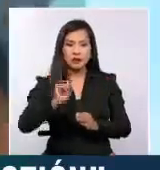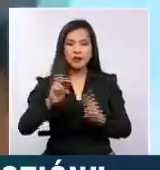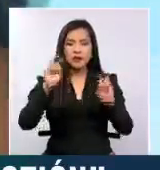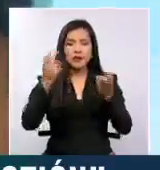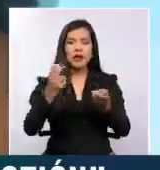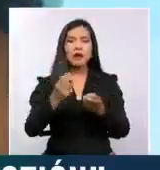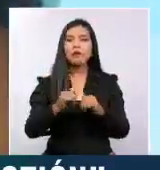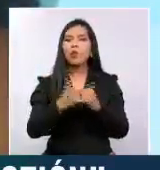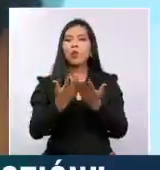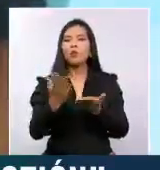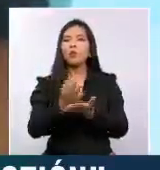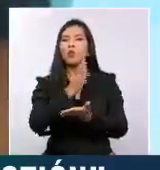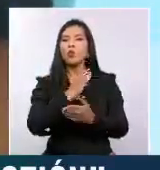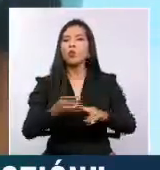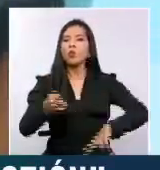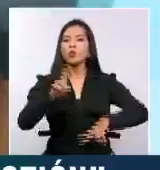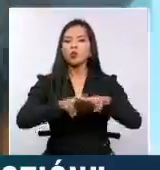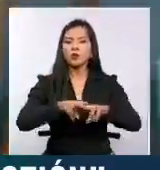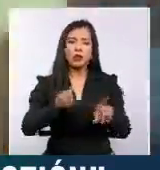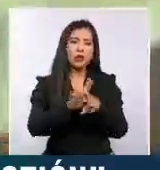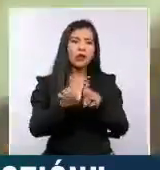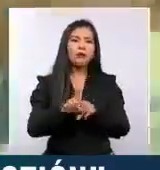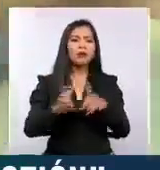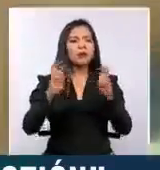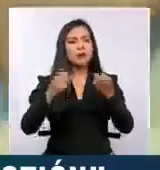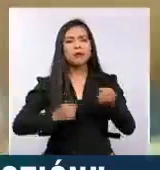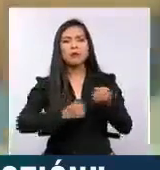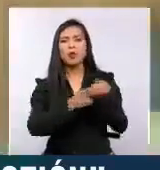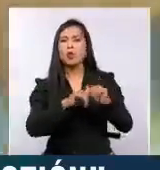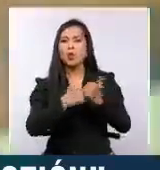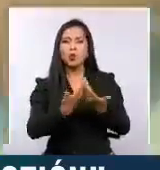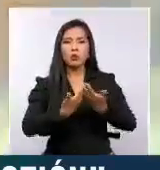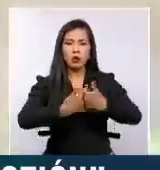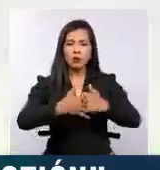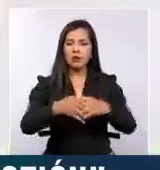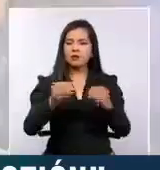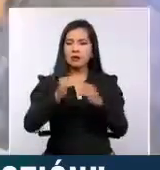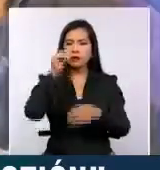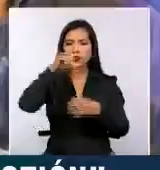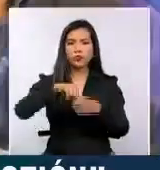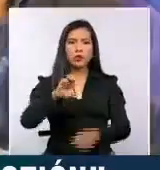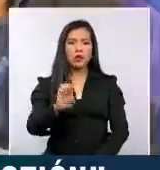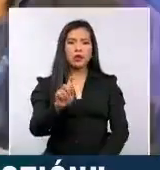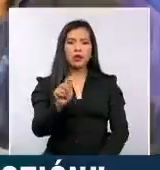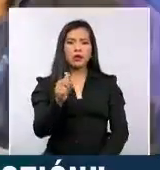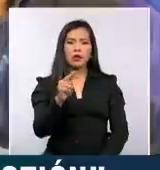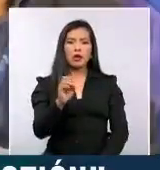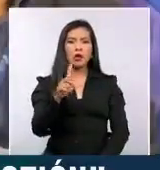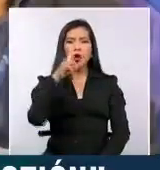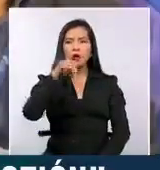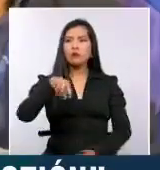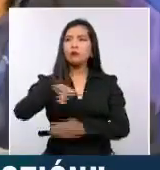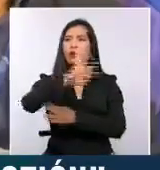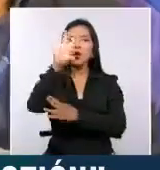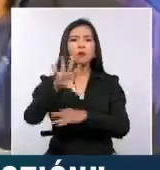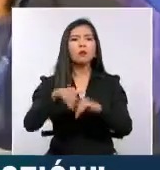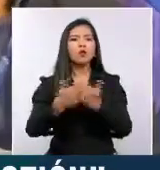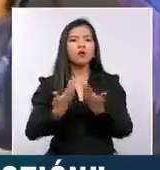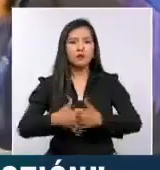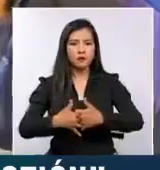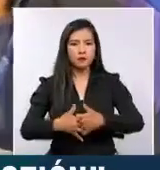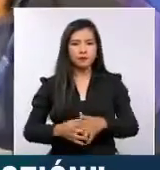otros puntos, entre ellos el apoyo y suministro a la producción de etanol en el país. Se ha hablado también de